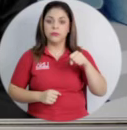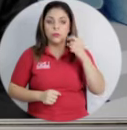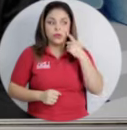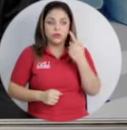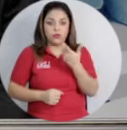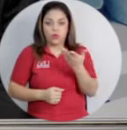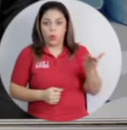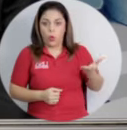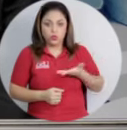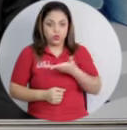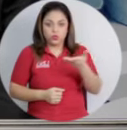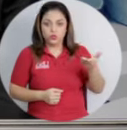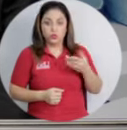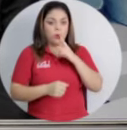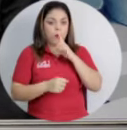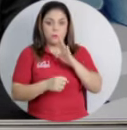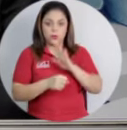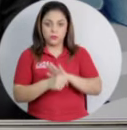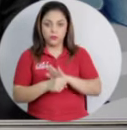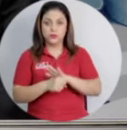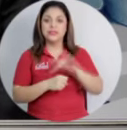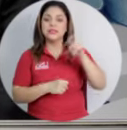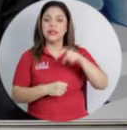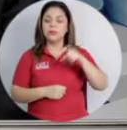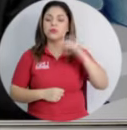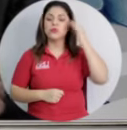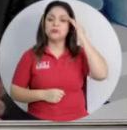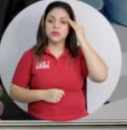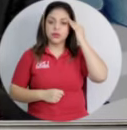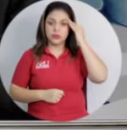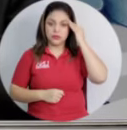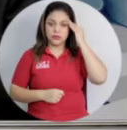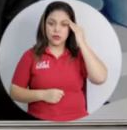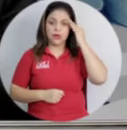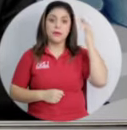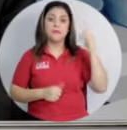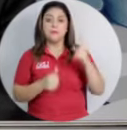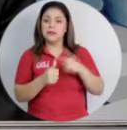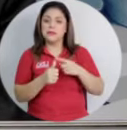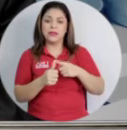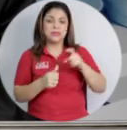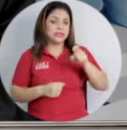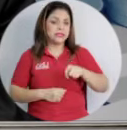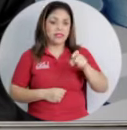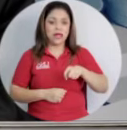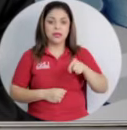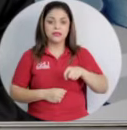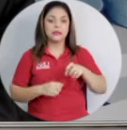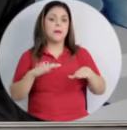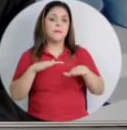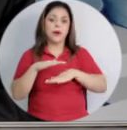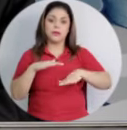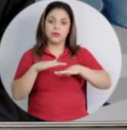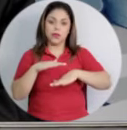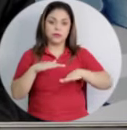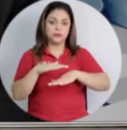no se comprometen. Entonces, es decir, mira, todos tenemos que tener conciencia y la pandemia nos enseñó que las primeras necesidades son las